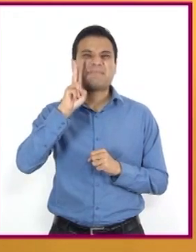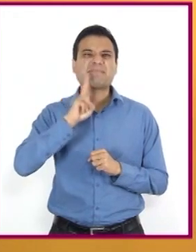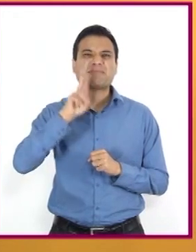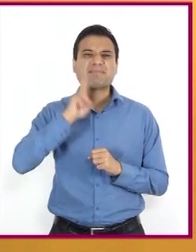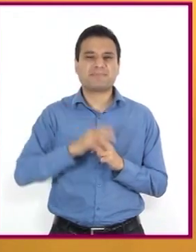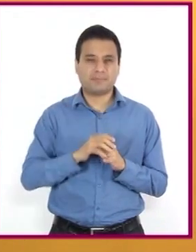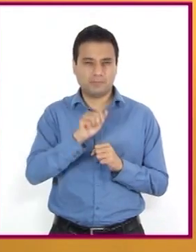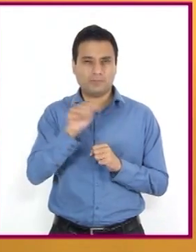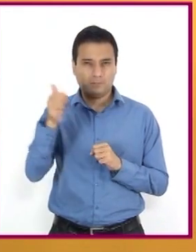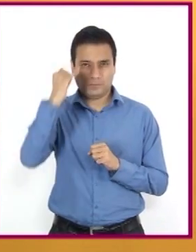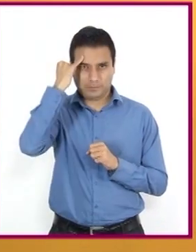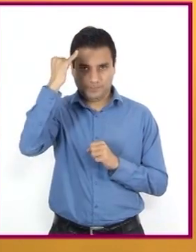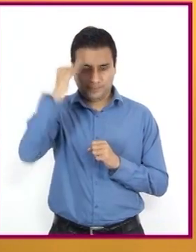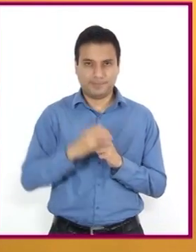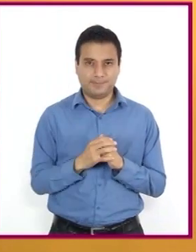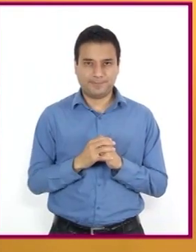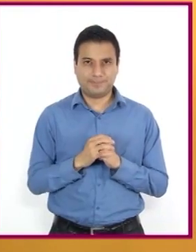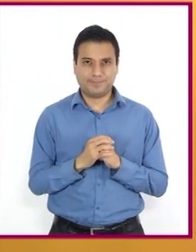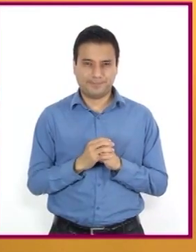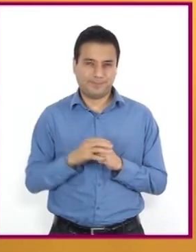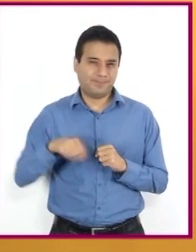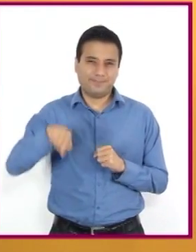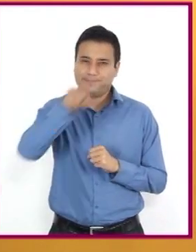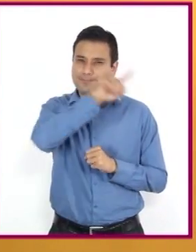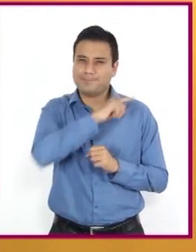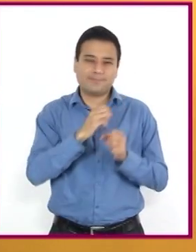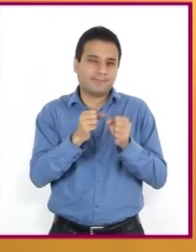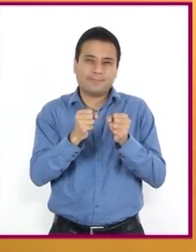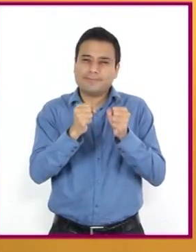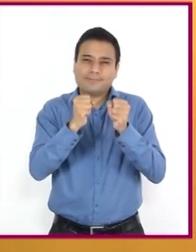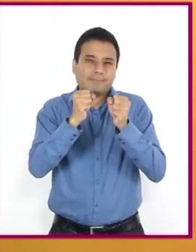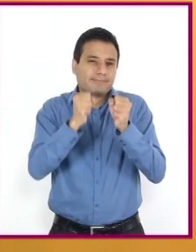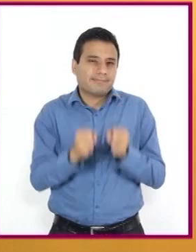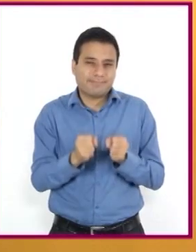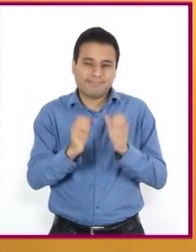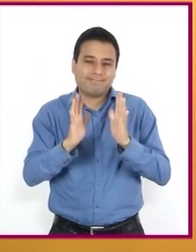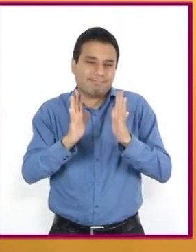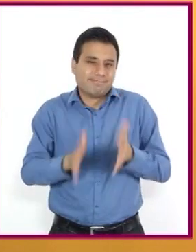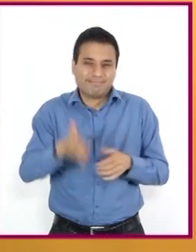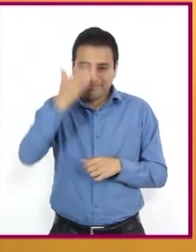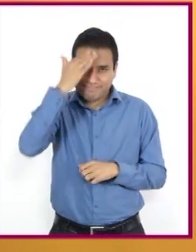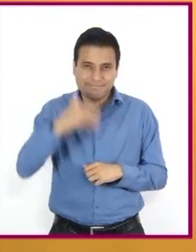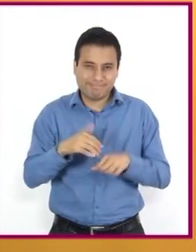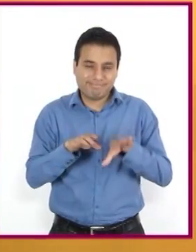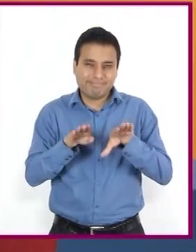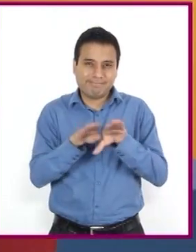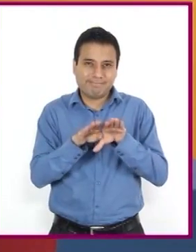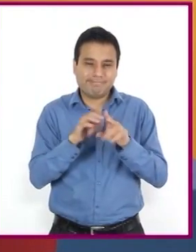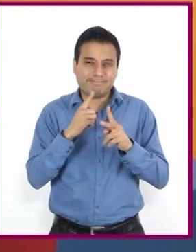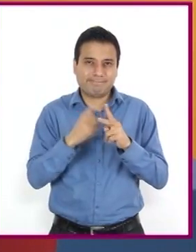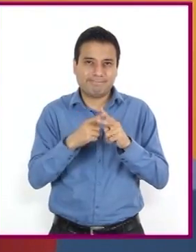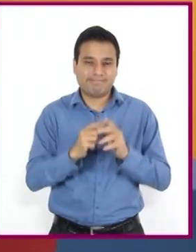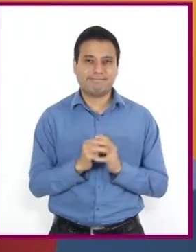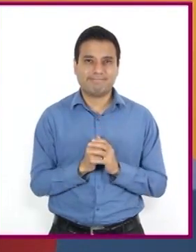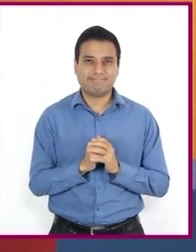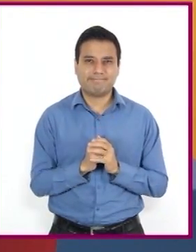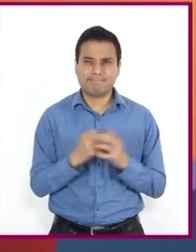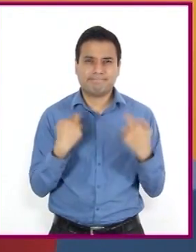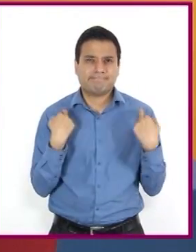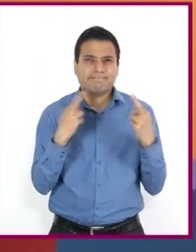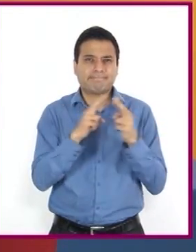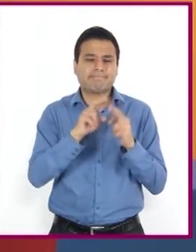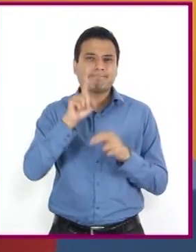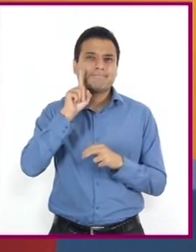otra estrategia. Seguramente en casa ya están pensando cómo obtener el resultado. Maestra